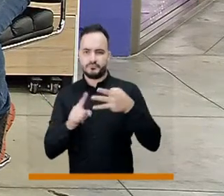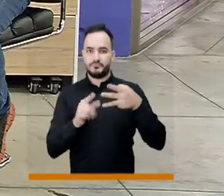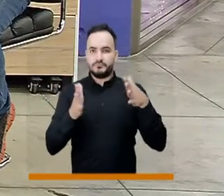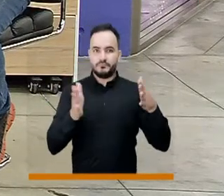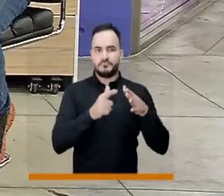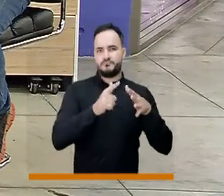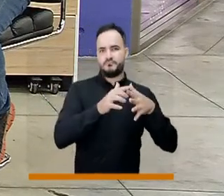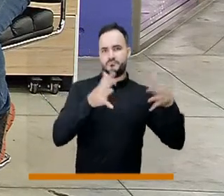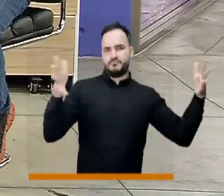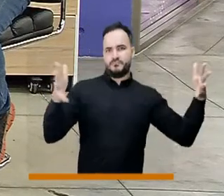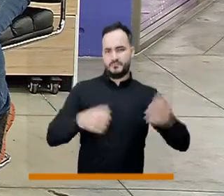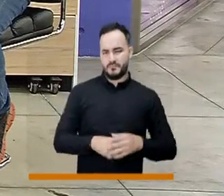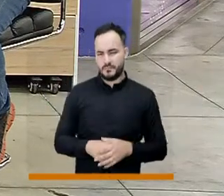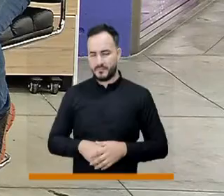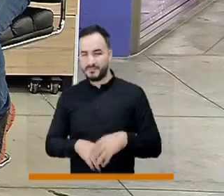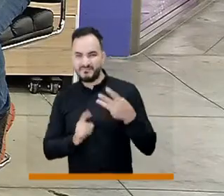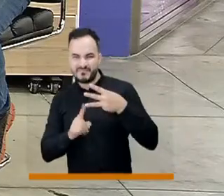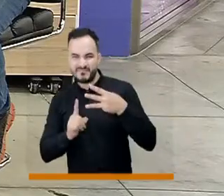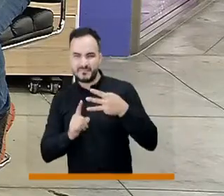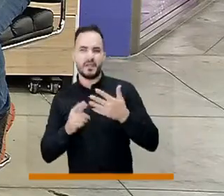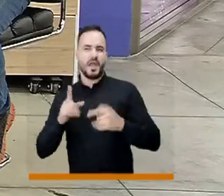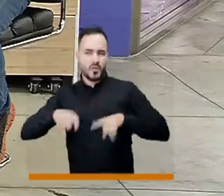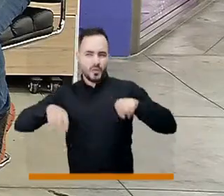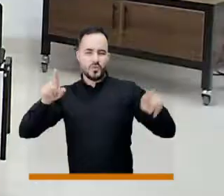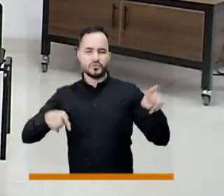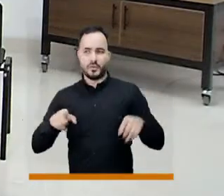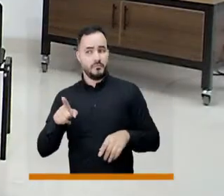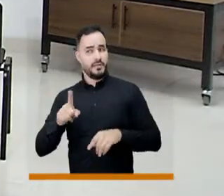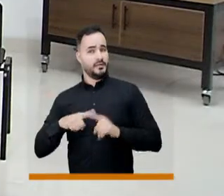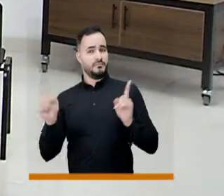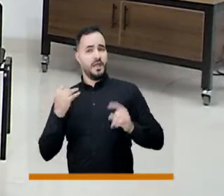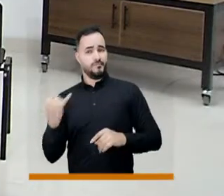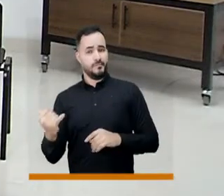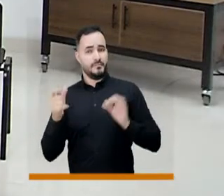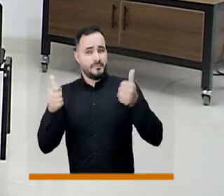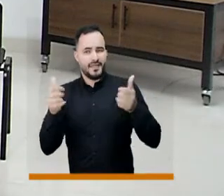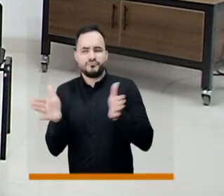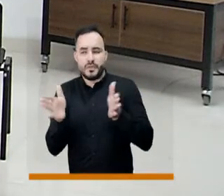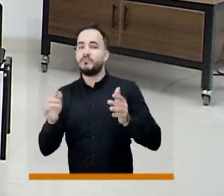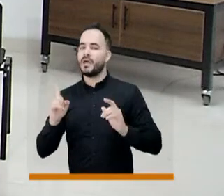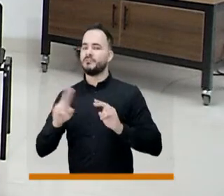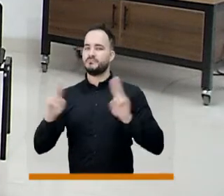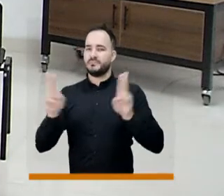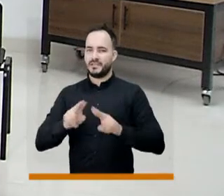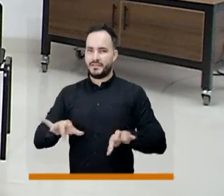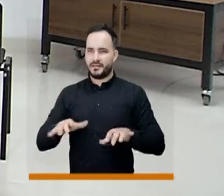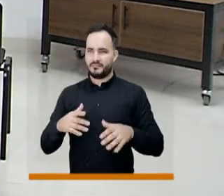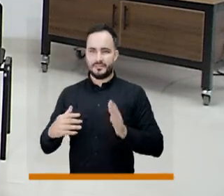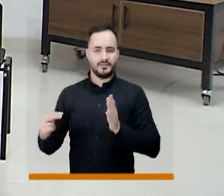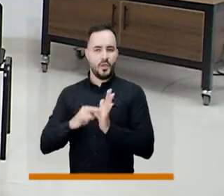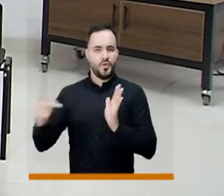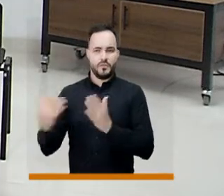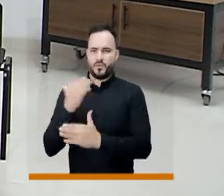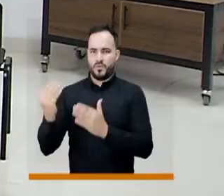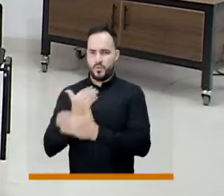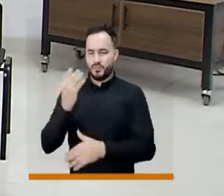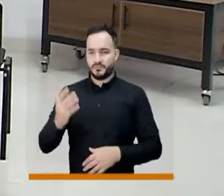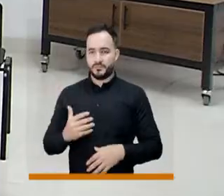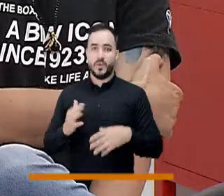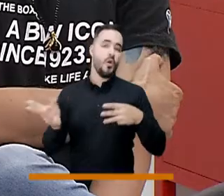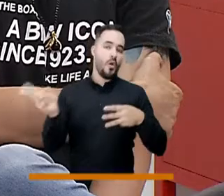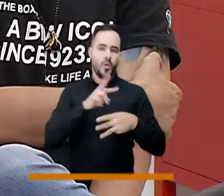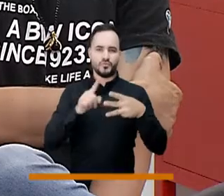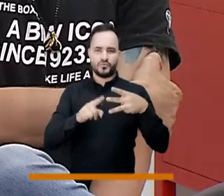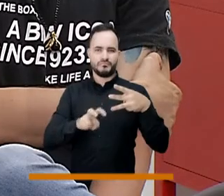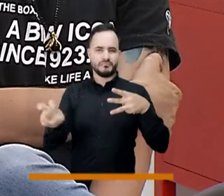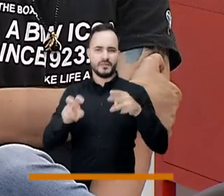administración municipal, pues habrá coworking de menor escala, que permiten el acceso y uso de las nuevas